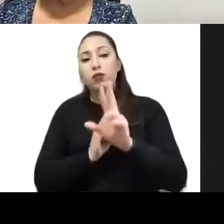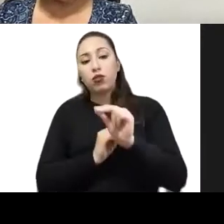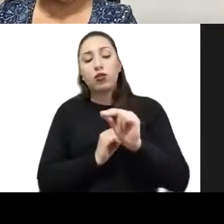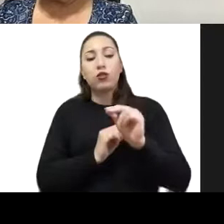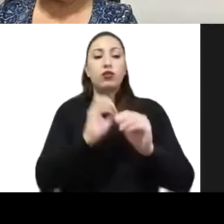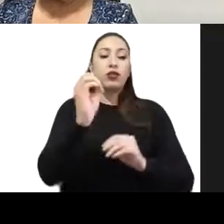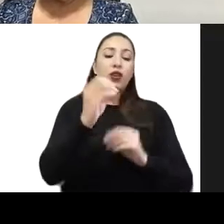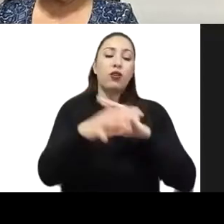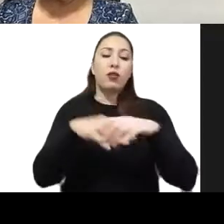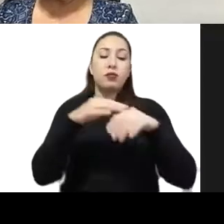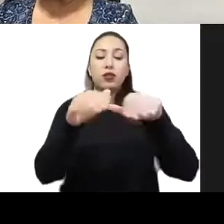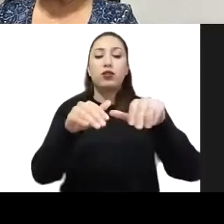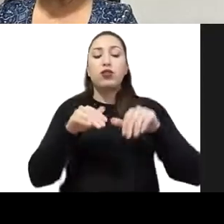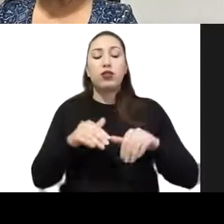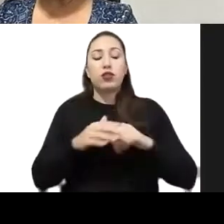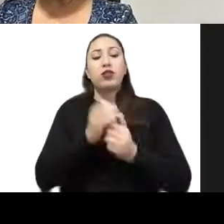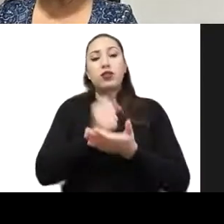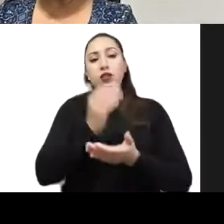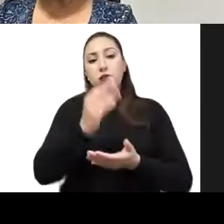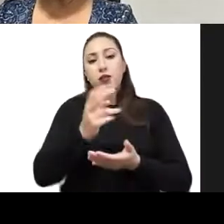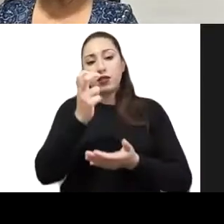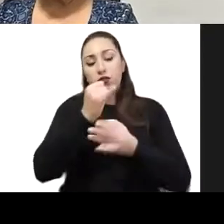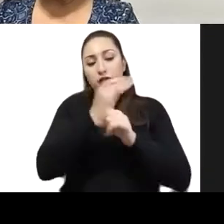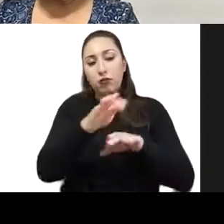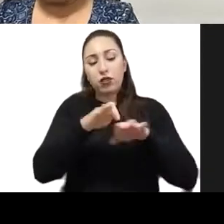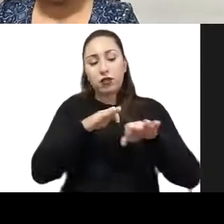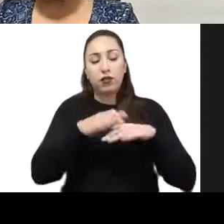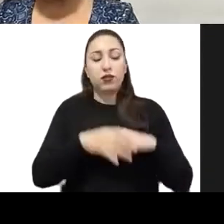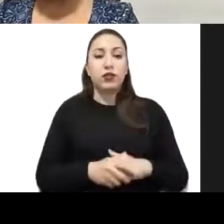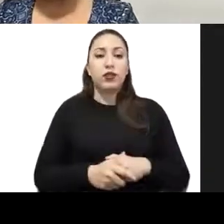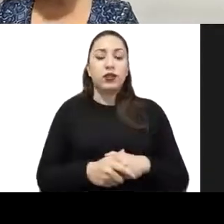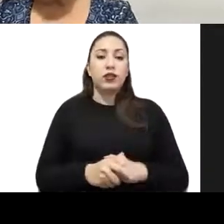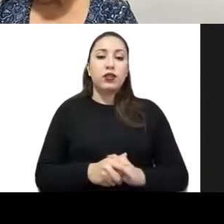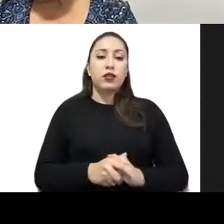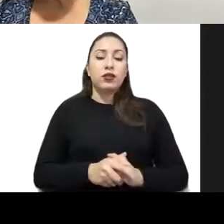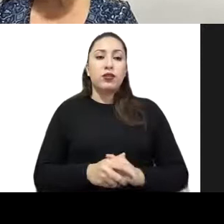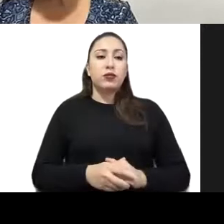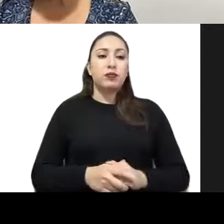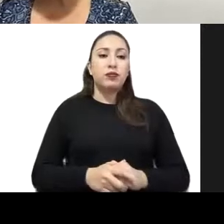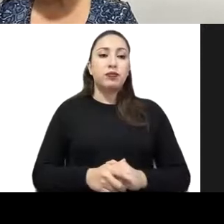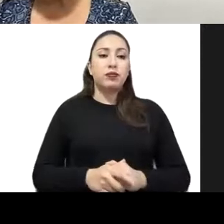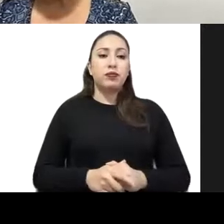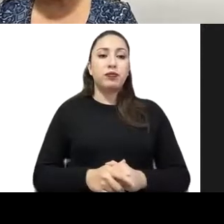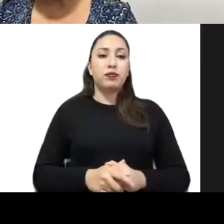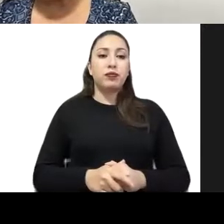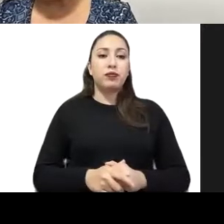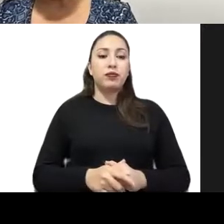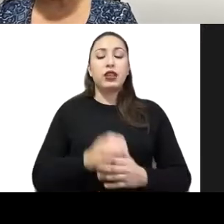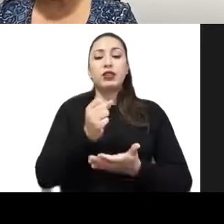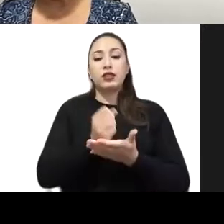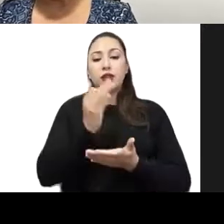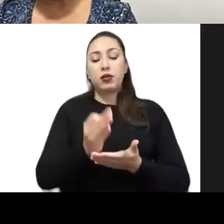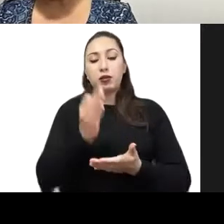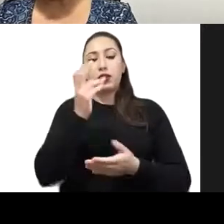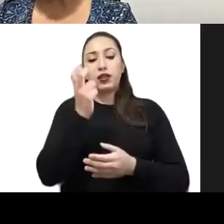0 abstenciones. En virtud de lo anterior, queda aprobado el informe de referencia. Gracias, diputada. En consecuencia, queda aprobado el